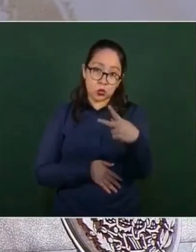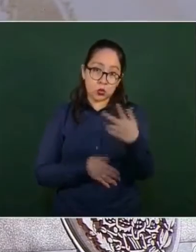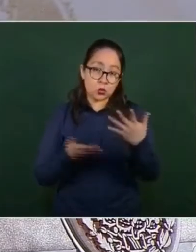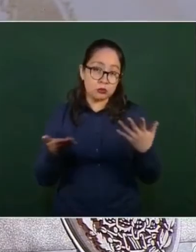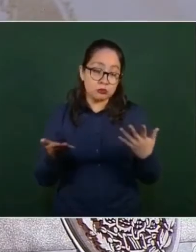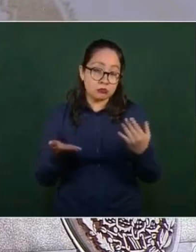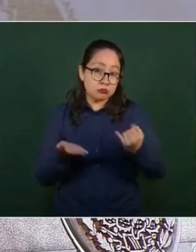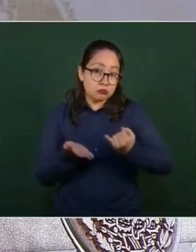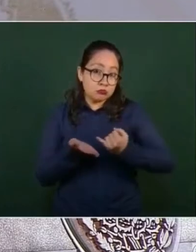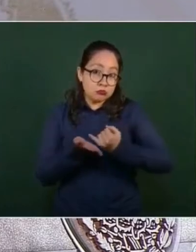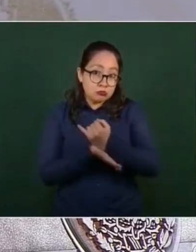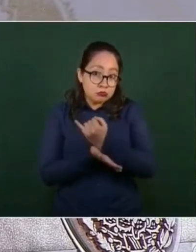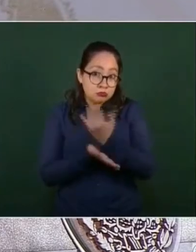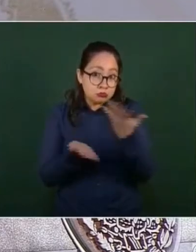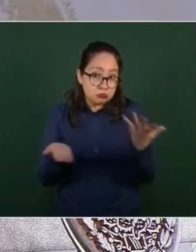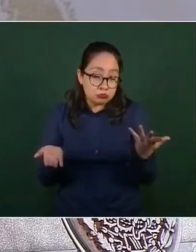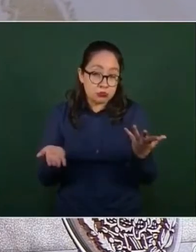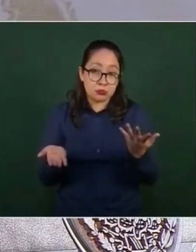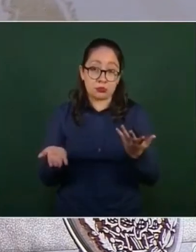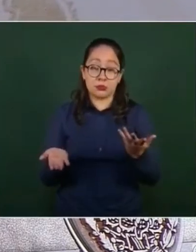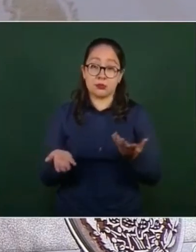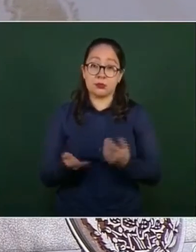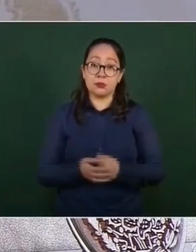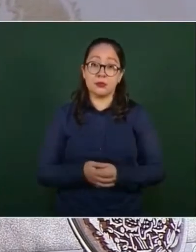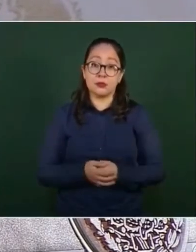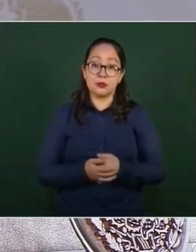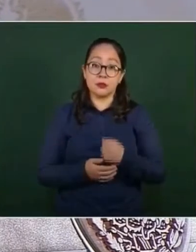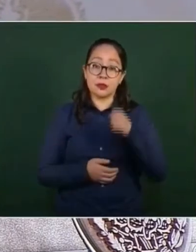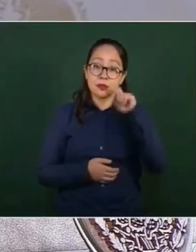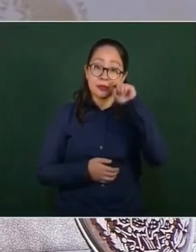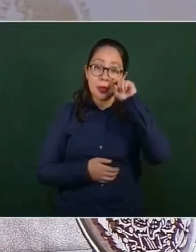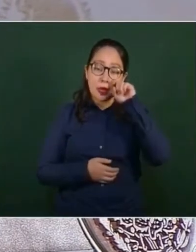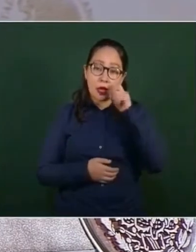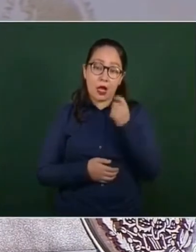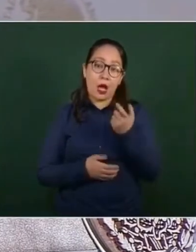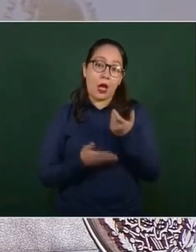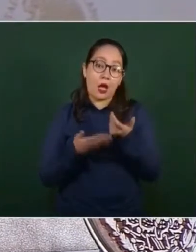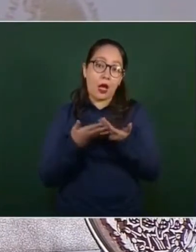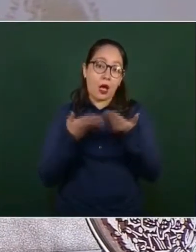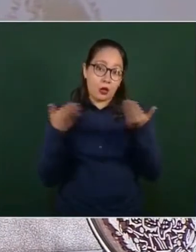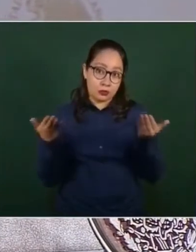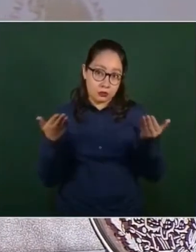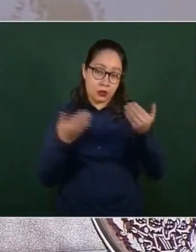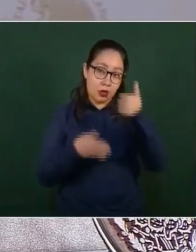y es momento de una definición